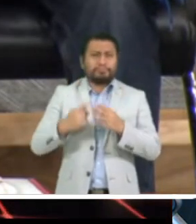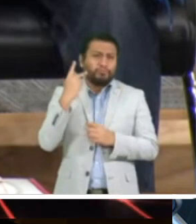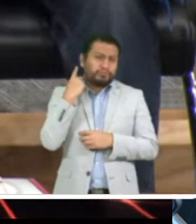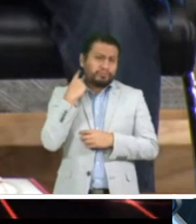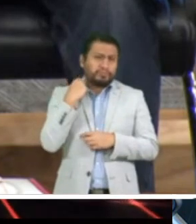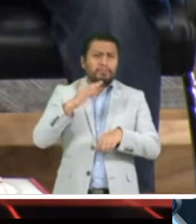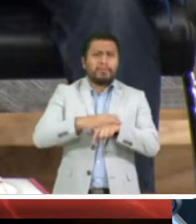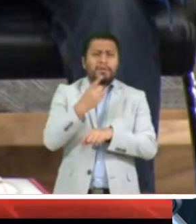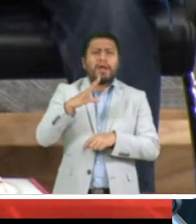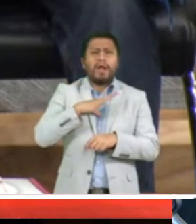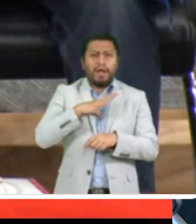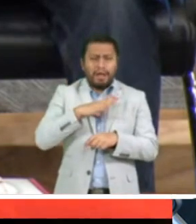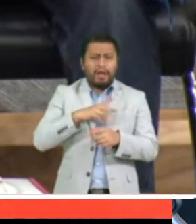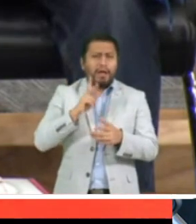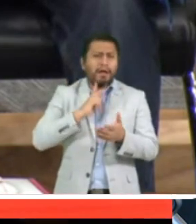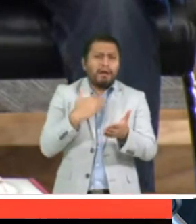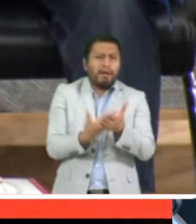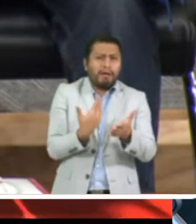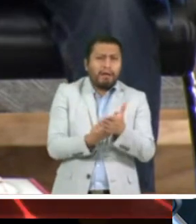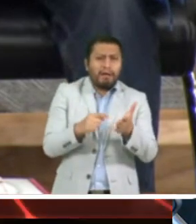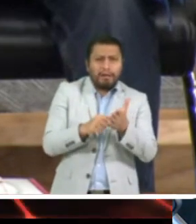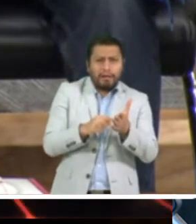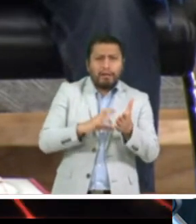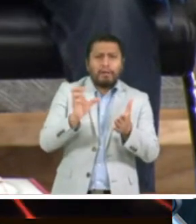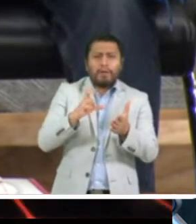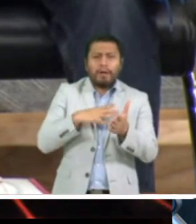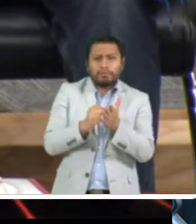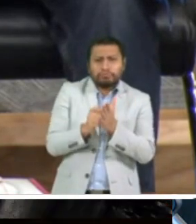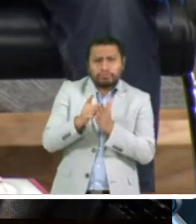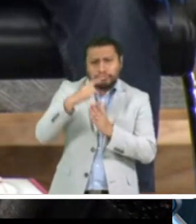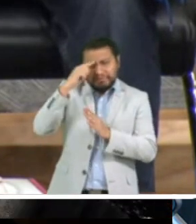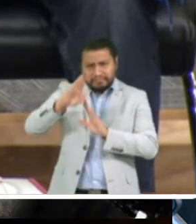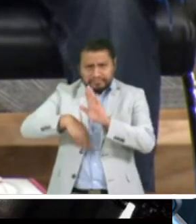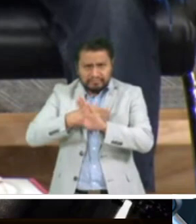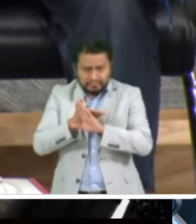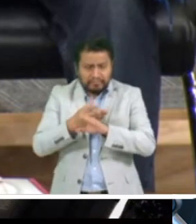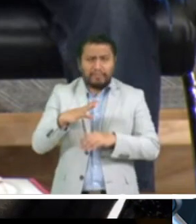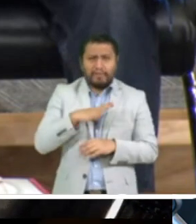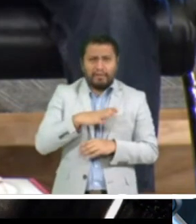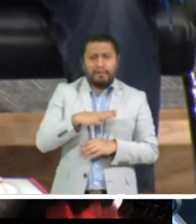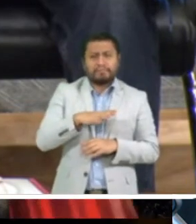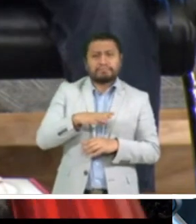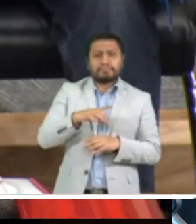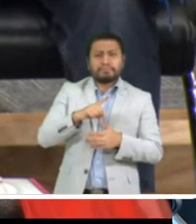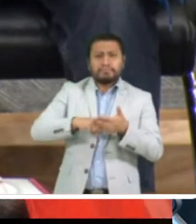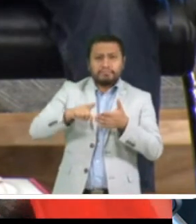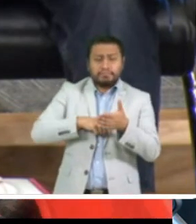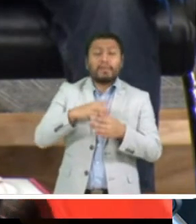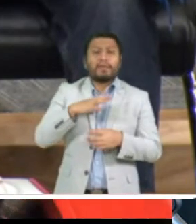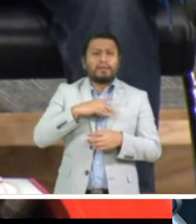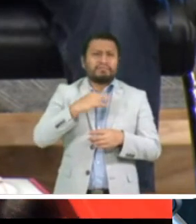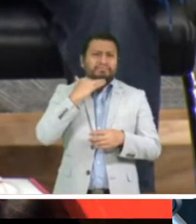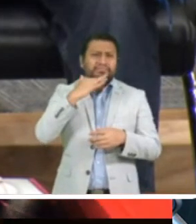nada, ya sabes, tienes que dar un poco de tu tiempo para ir a emitir tu voto en la revocación de